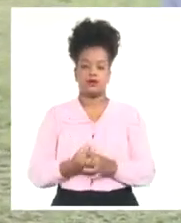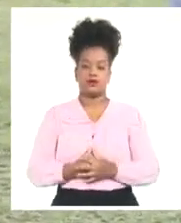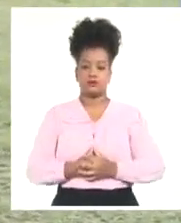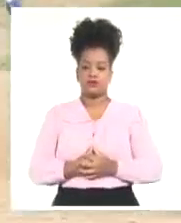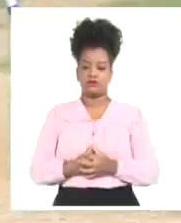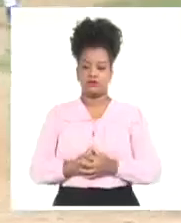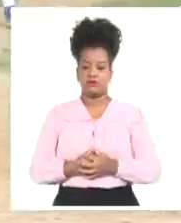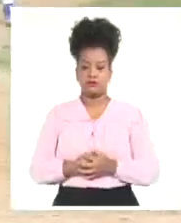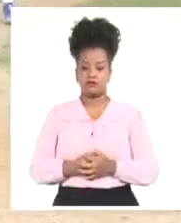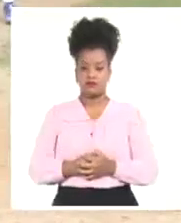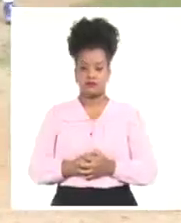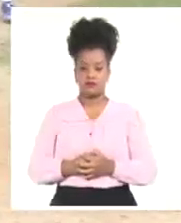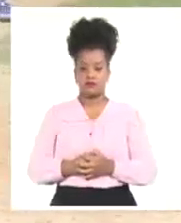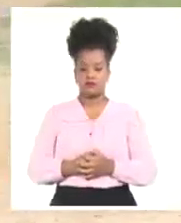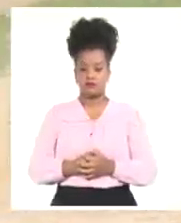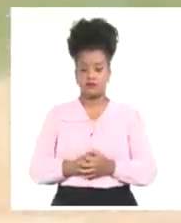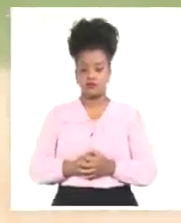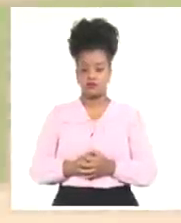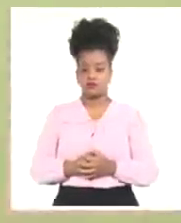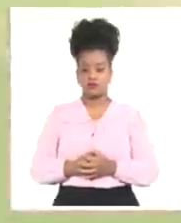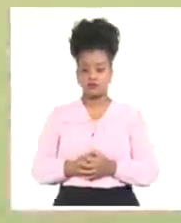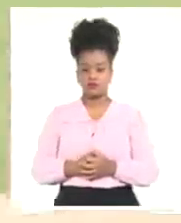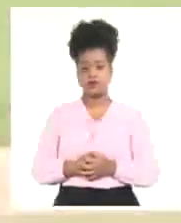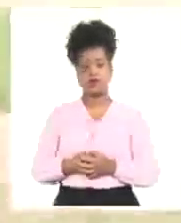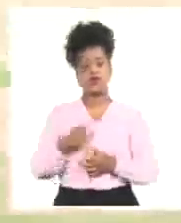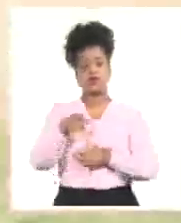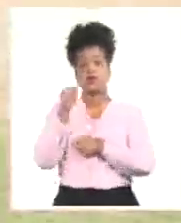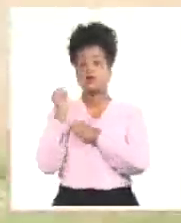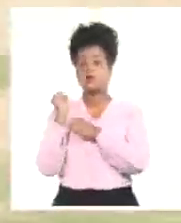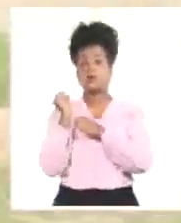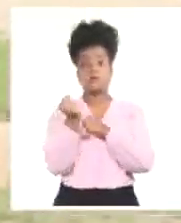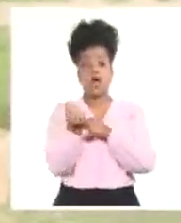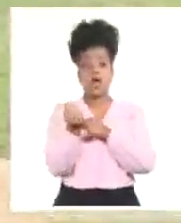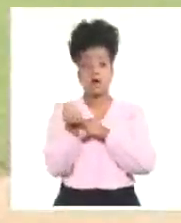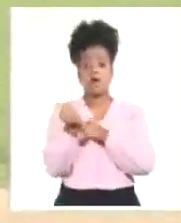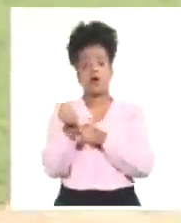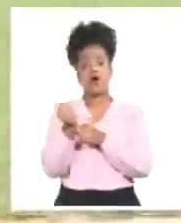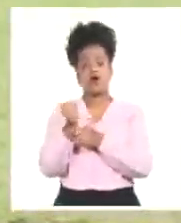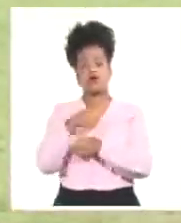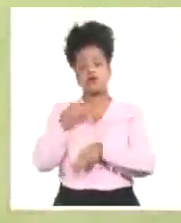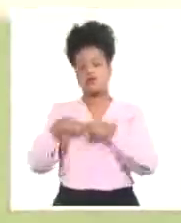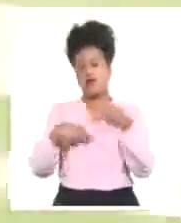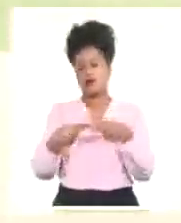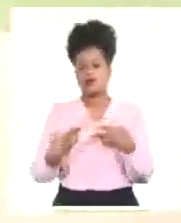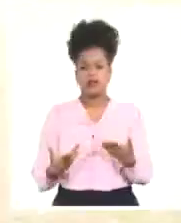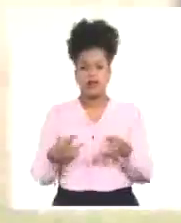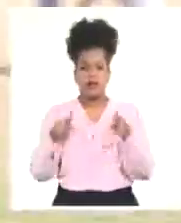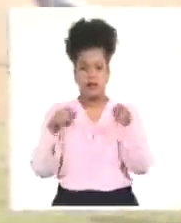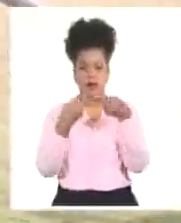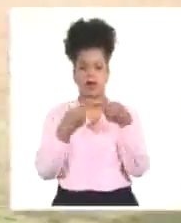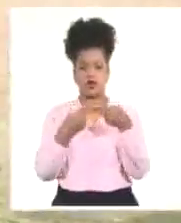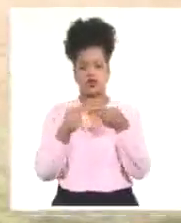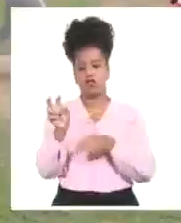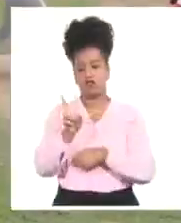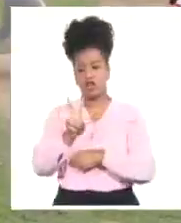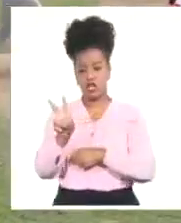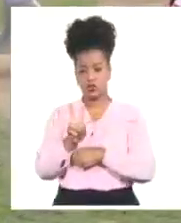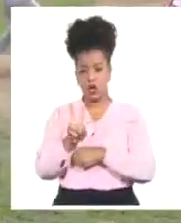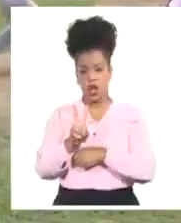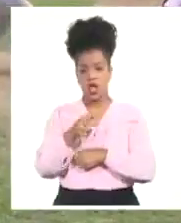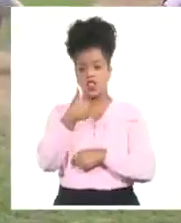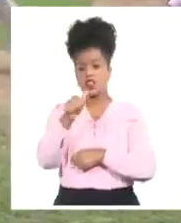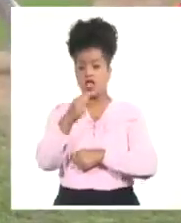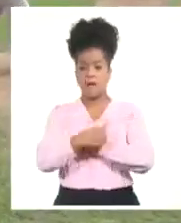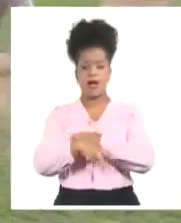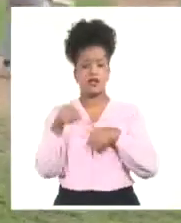el próximo mes de junio. El Panamericano de Béisbol sub 15 años se desarrollará en Carabobo, Venezuela, del 3 al 12 de junio con la presencia de 10 naciones y